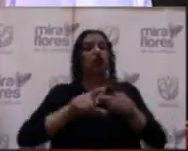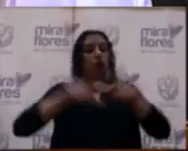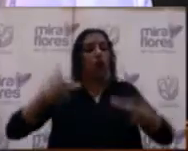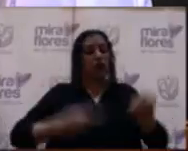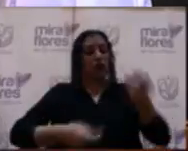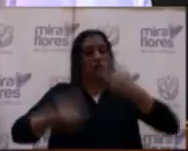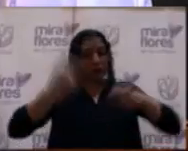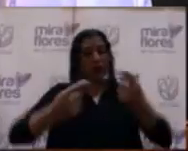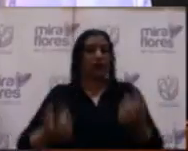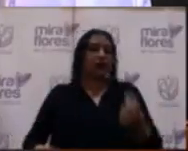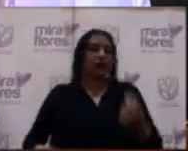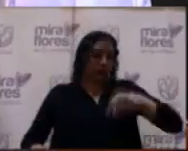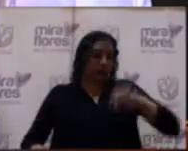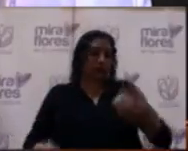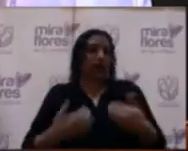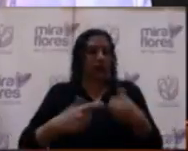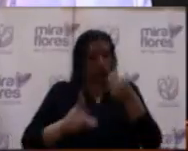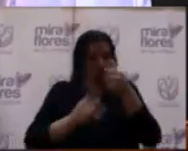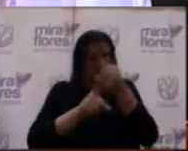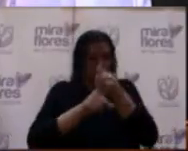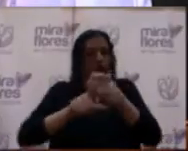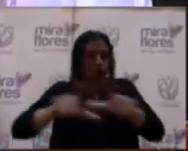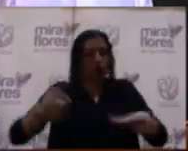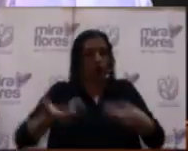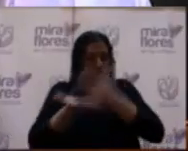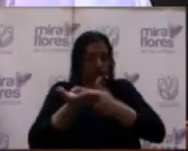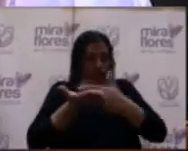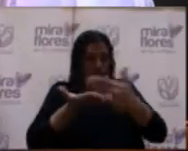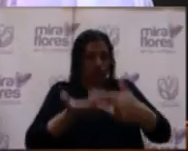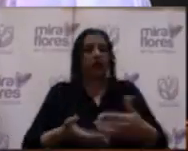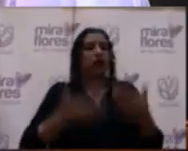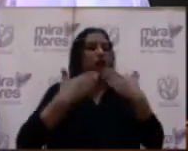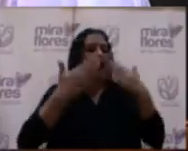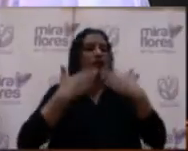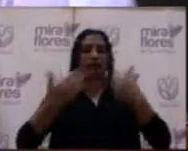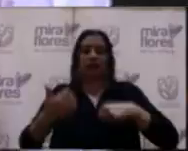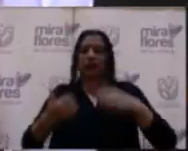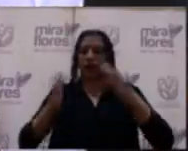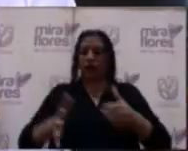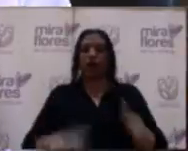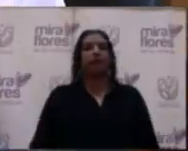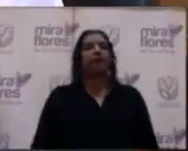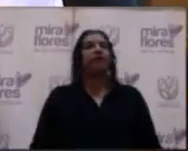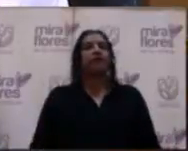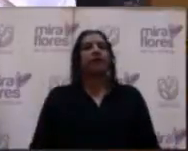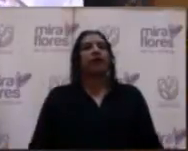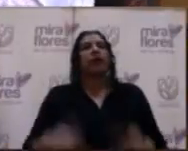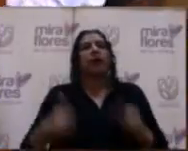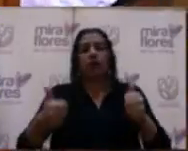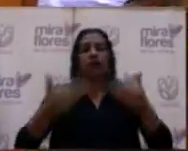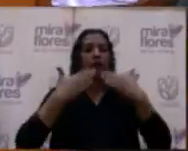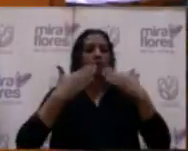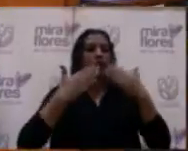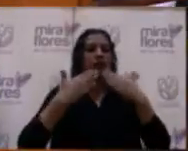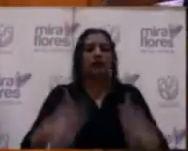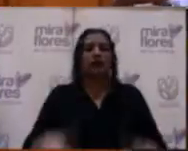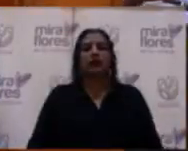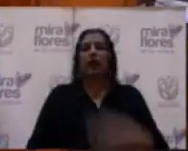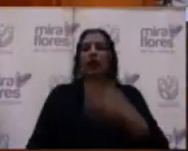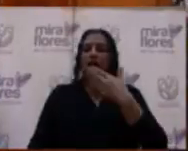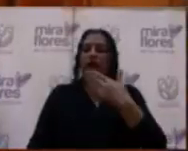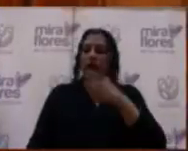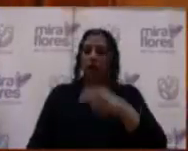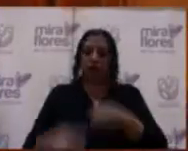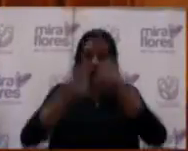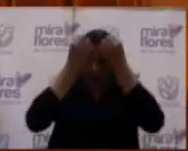deben tener sus espacios de estacionamiento. Gracias, señor alcalde. Muy bien, muchas gracias. Agradezco por